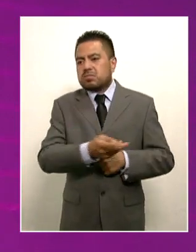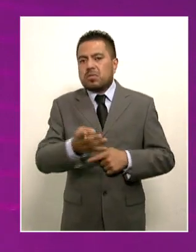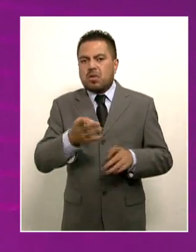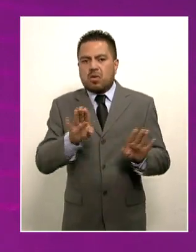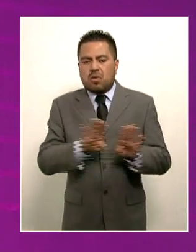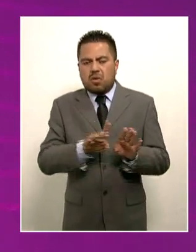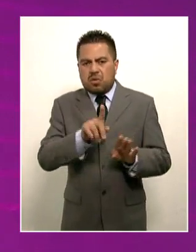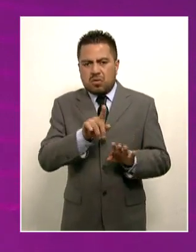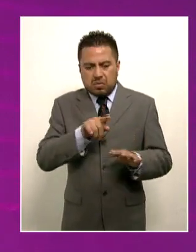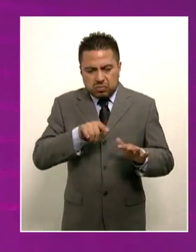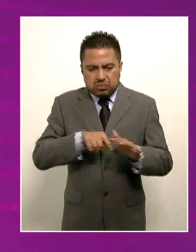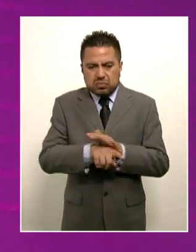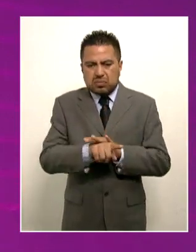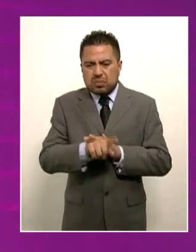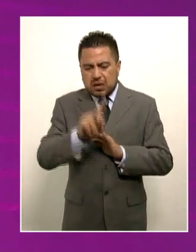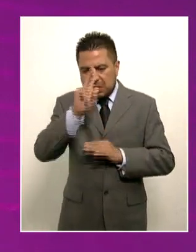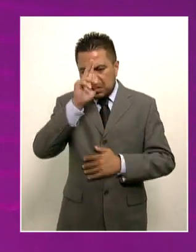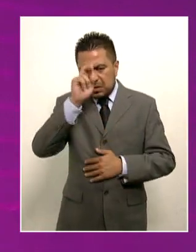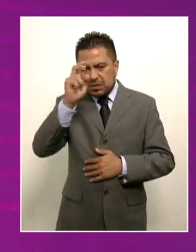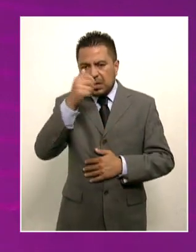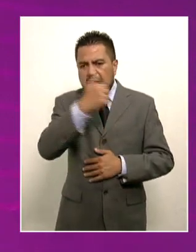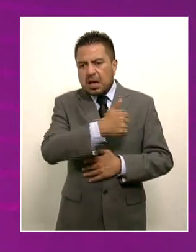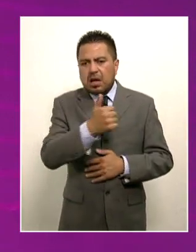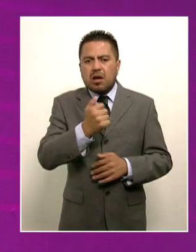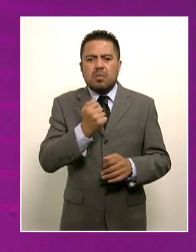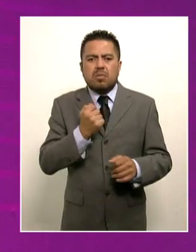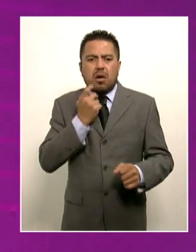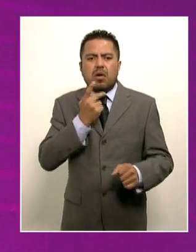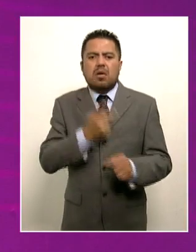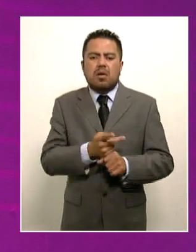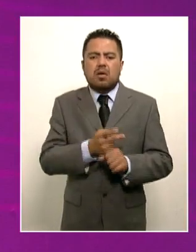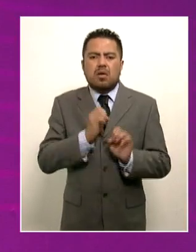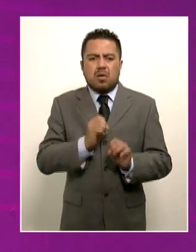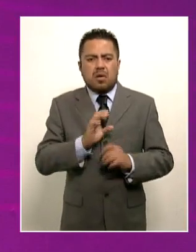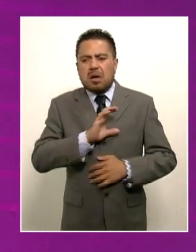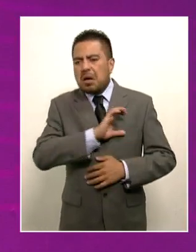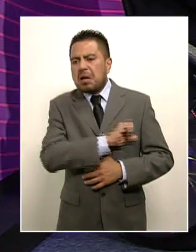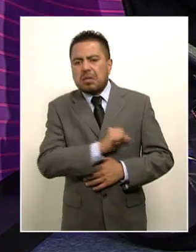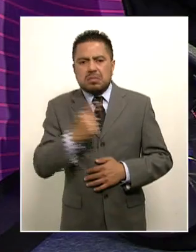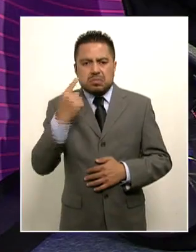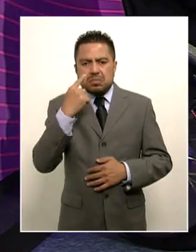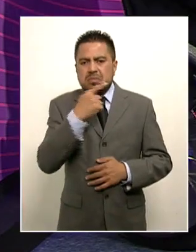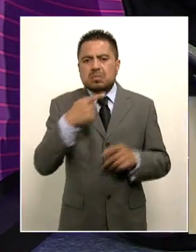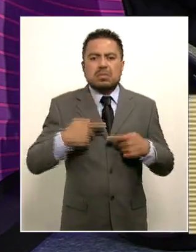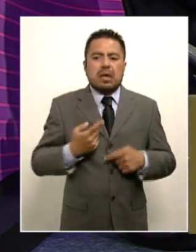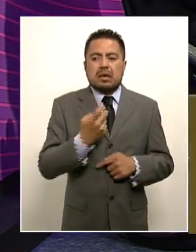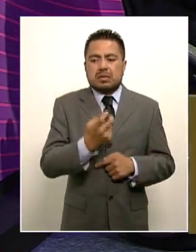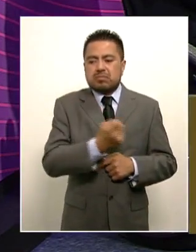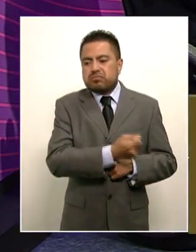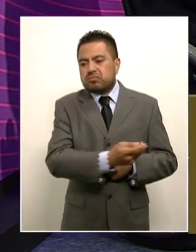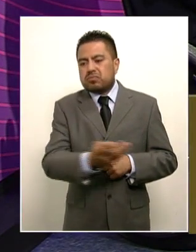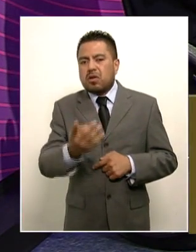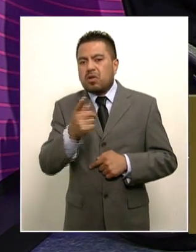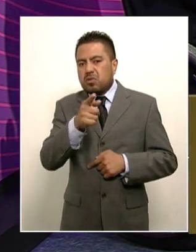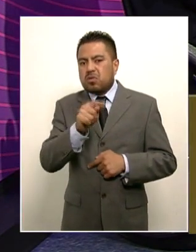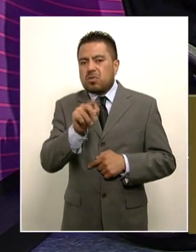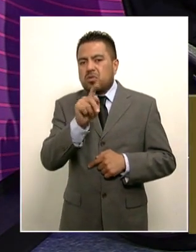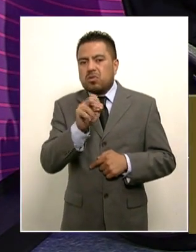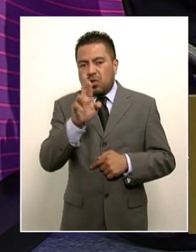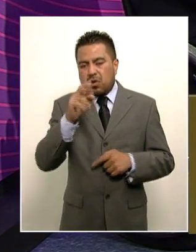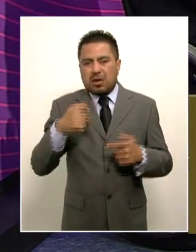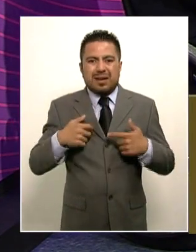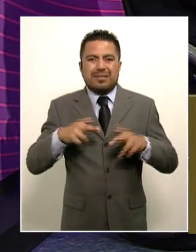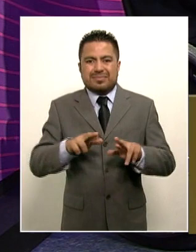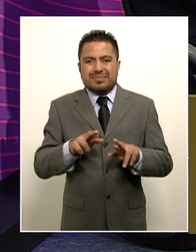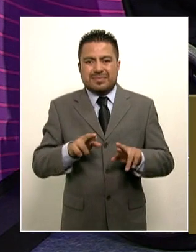tú compenetrarte con los deseos, con la voluntad, con las preferencias de esas personas siendo su tutor, ¿no? Entonces